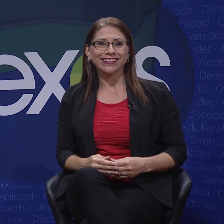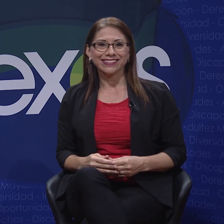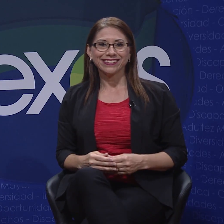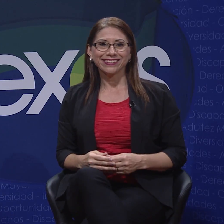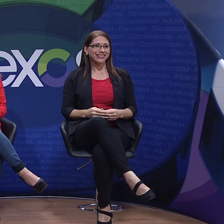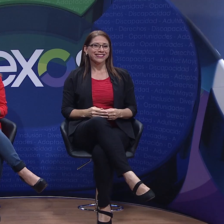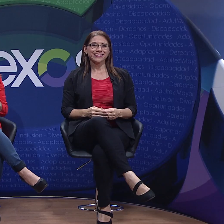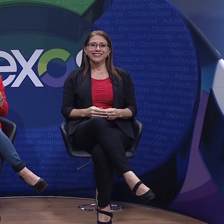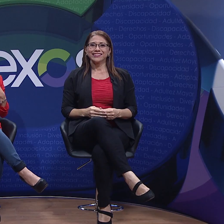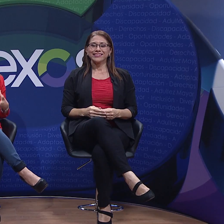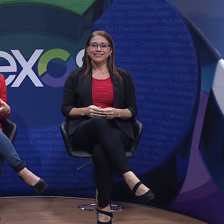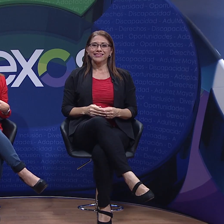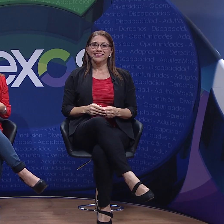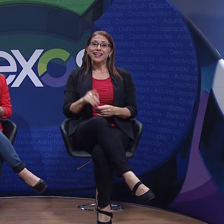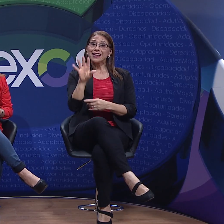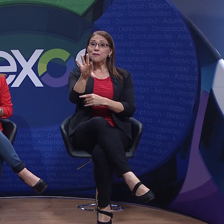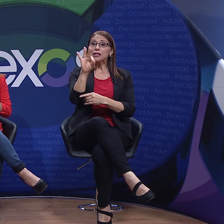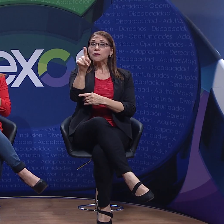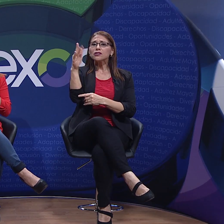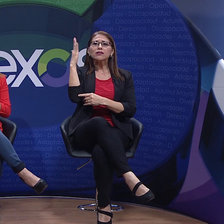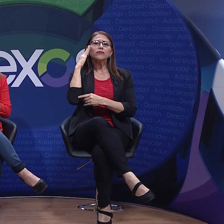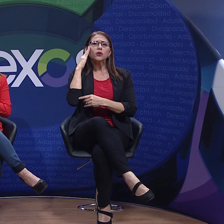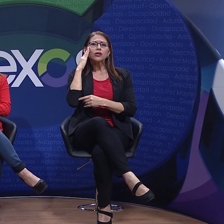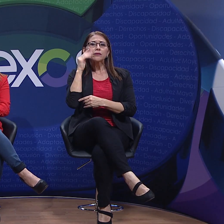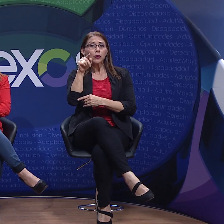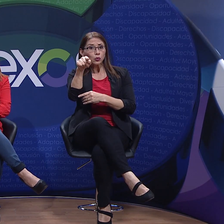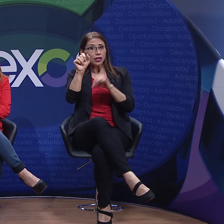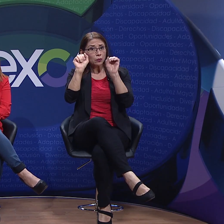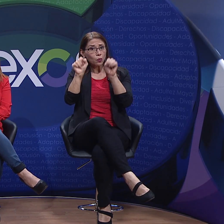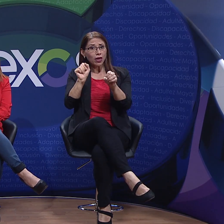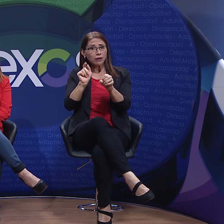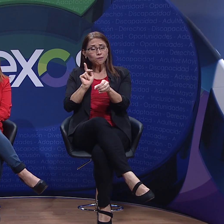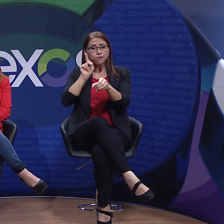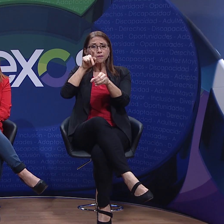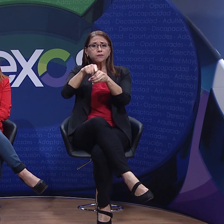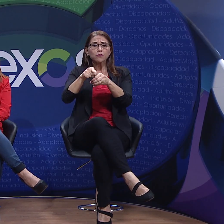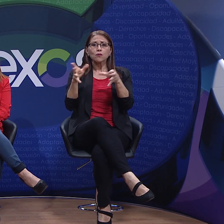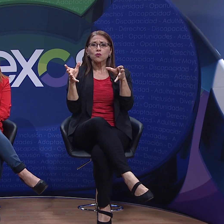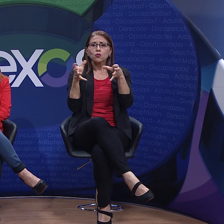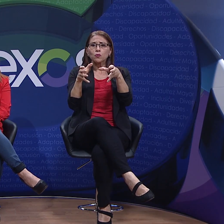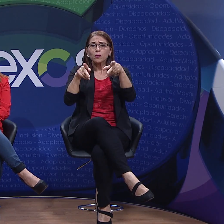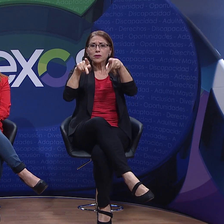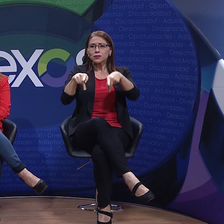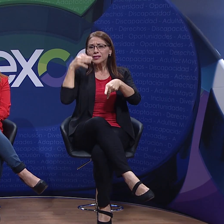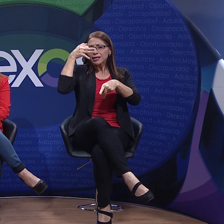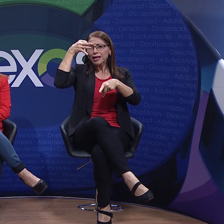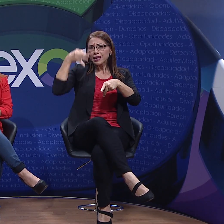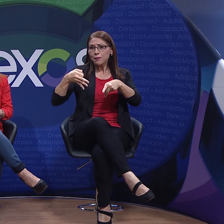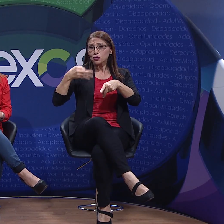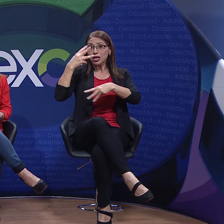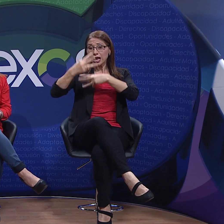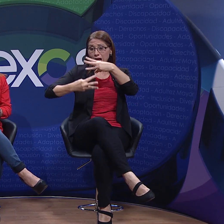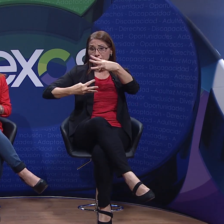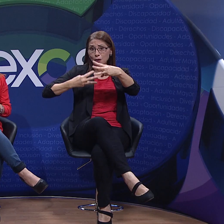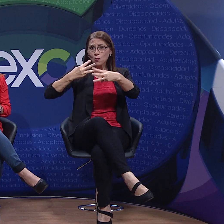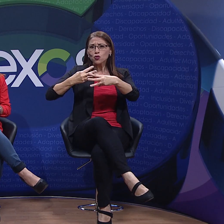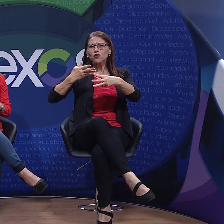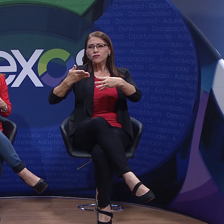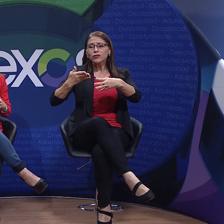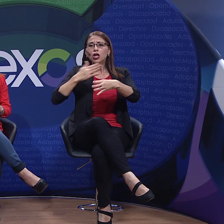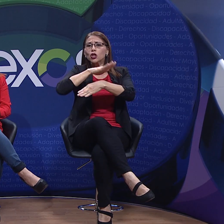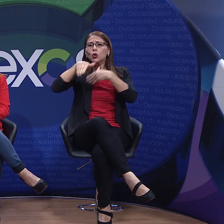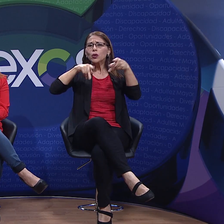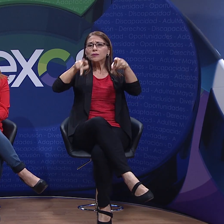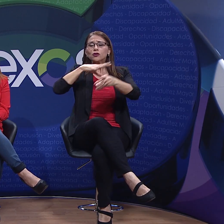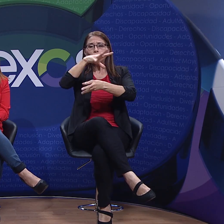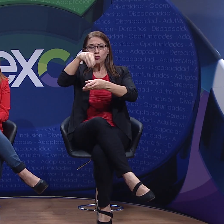compañía. Le invitamos a conocer cómo usted puede ser parte del movimiento de personas que creemos que un mundo que nos incluya a